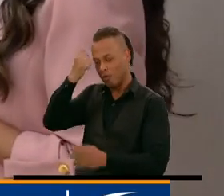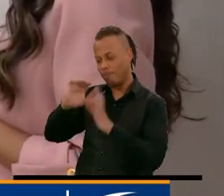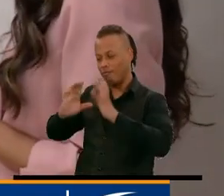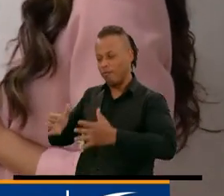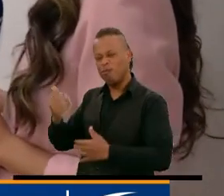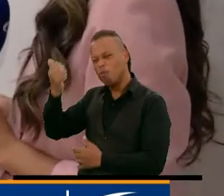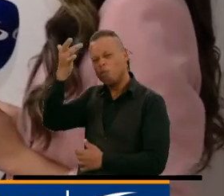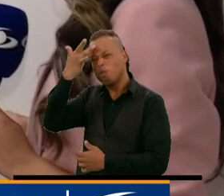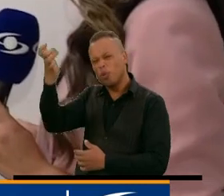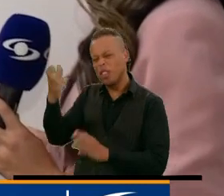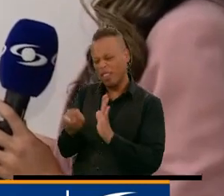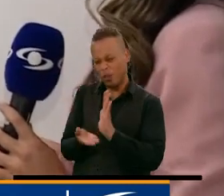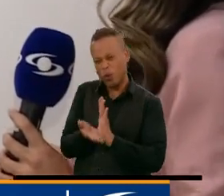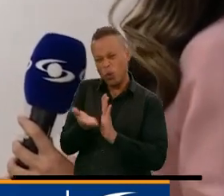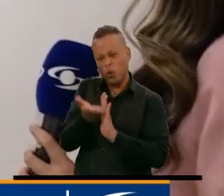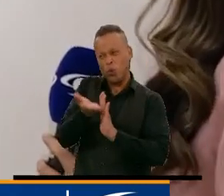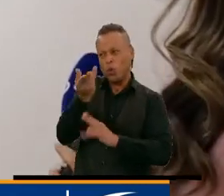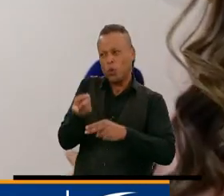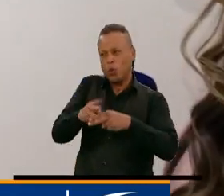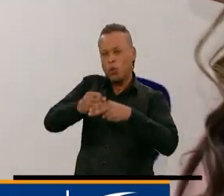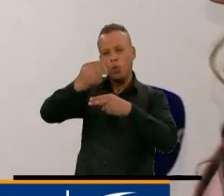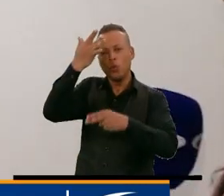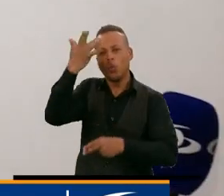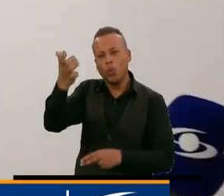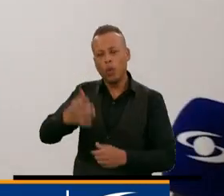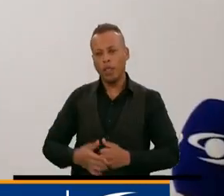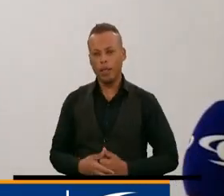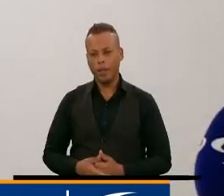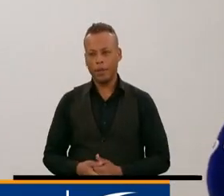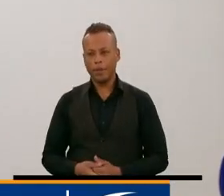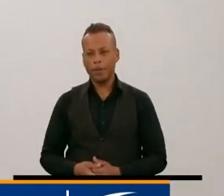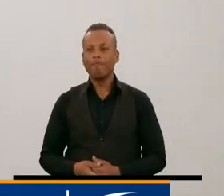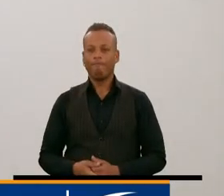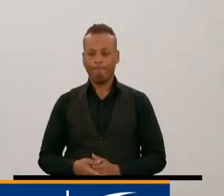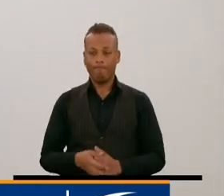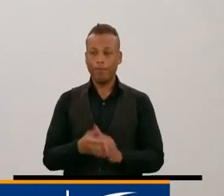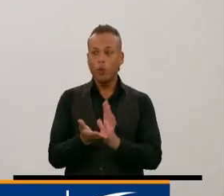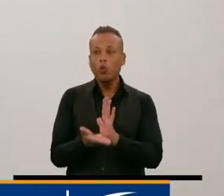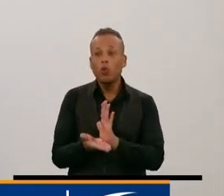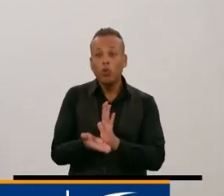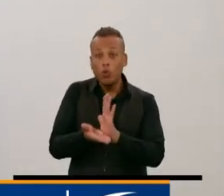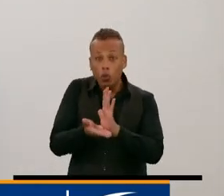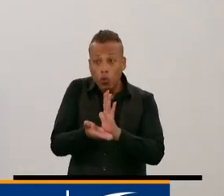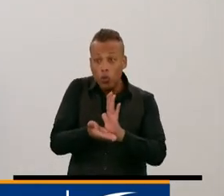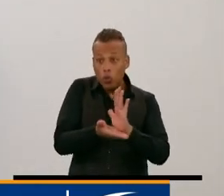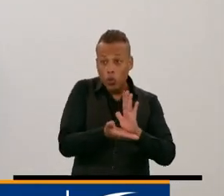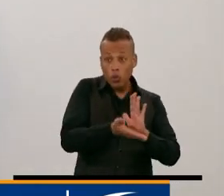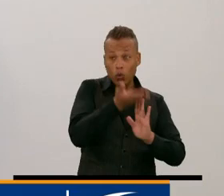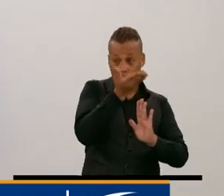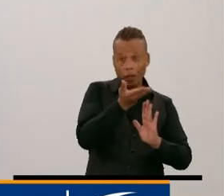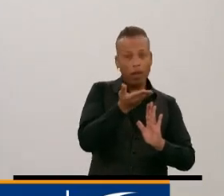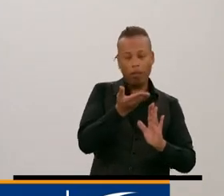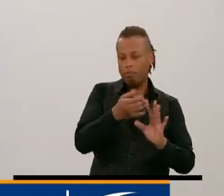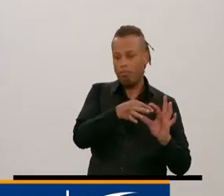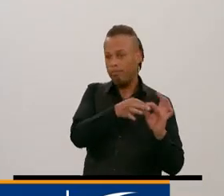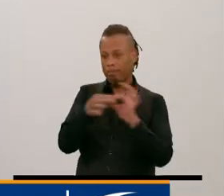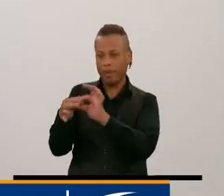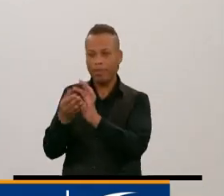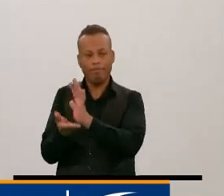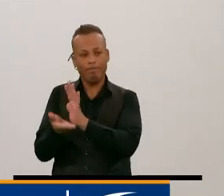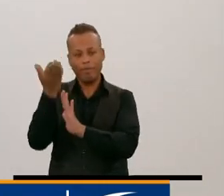de interés? ¿Cuál es el fin? Suben tasas de interés. Inmediatamente sube la tasa de